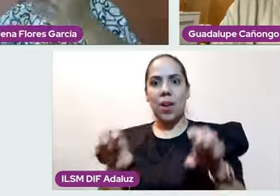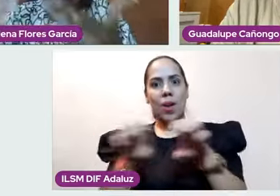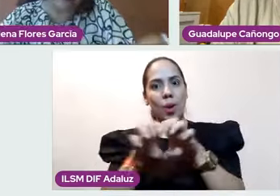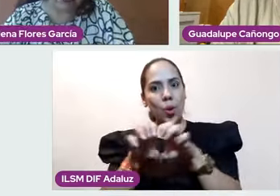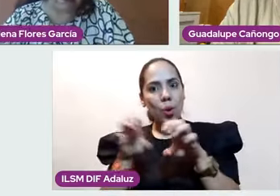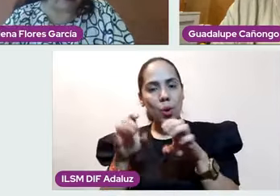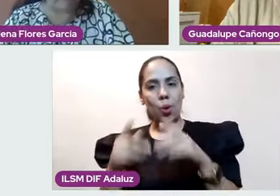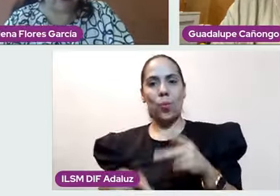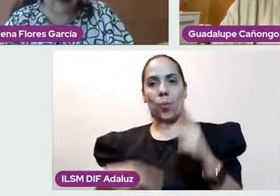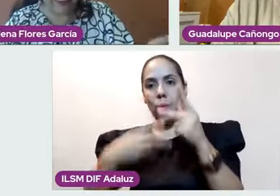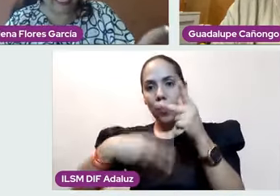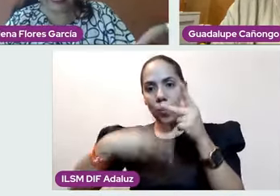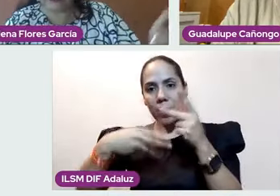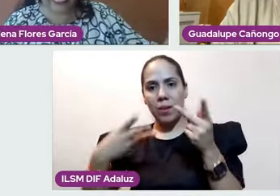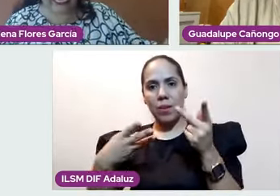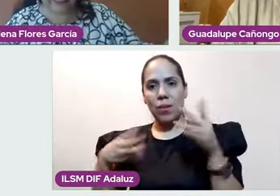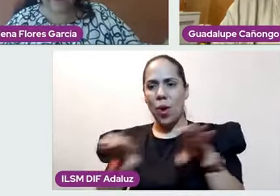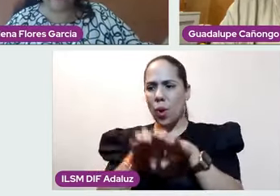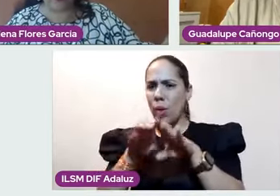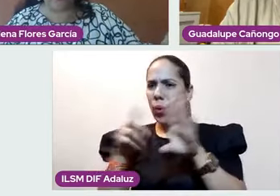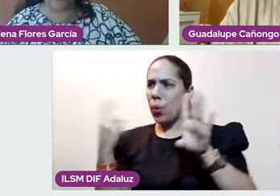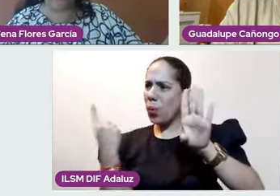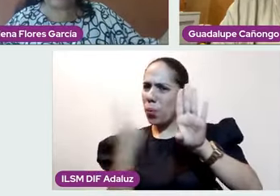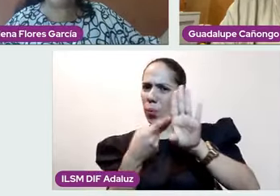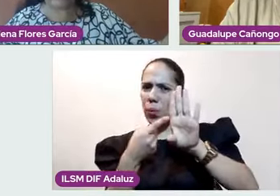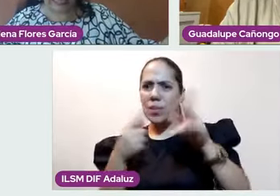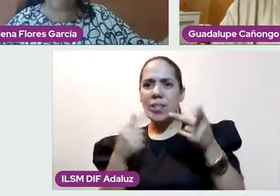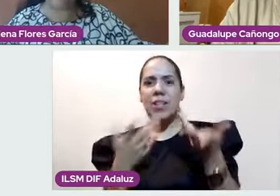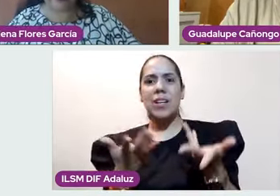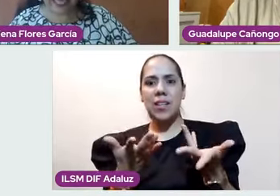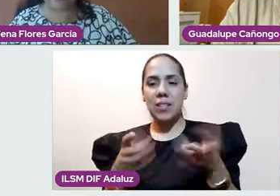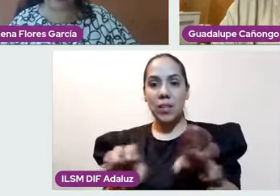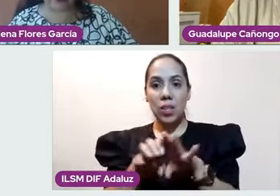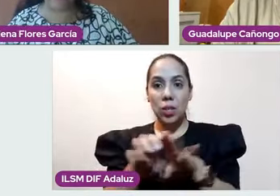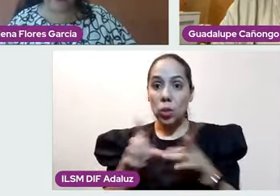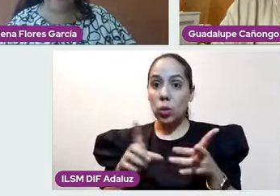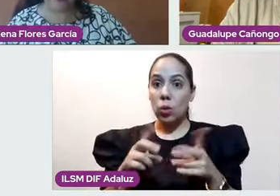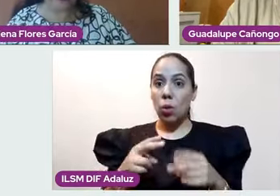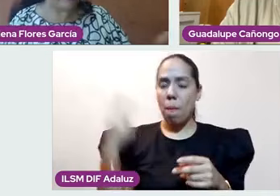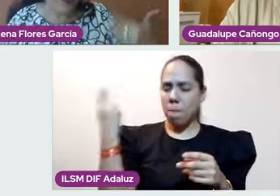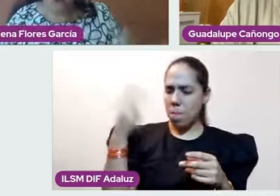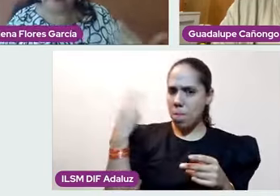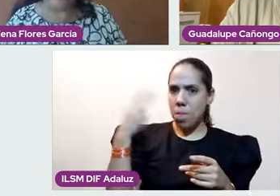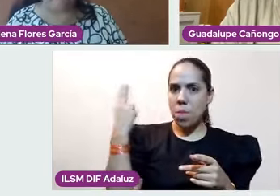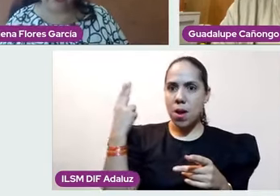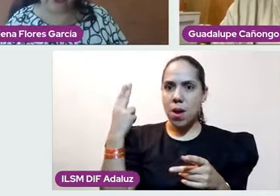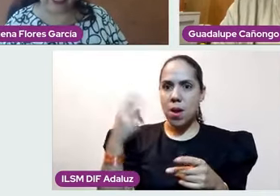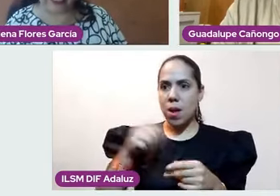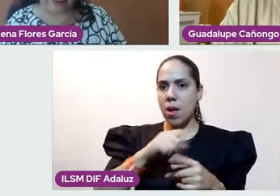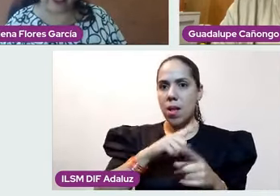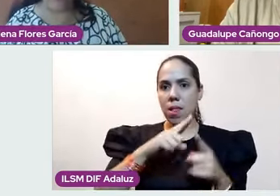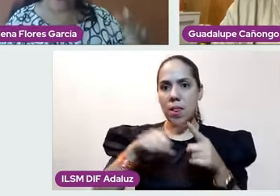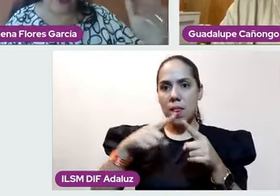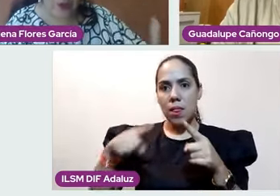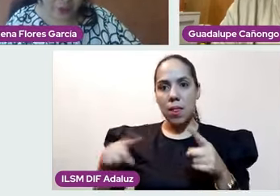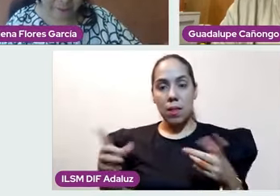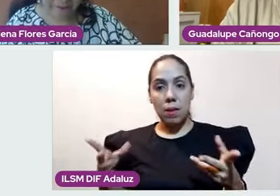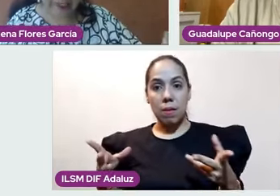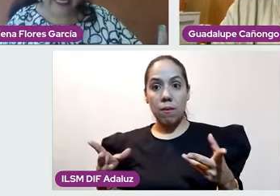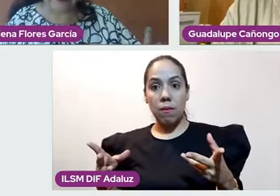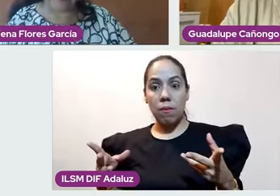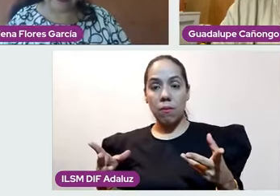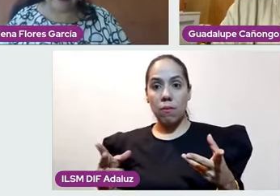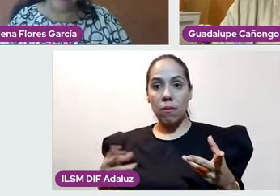para llegar a esa plataforma se requieren otras habilidades, ¿no?, que no estamos atendiendo